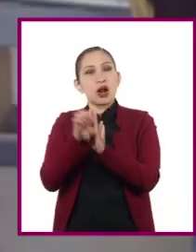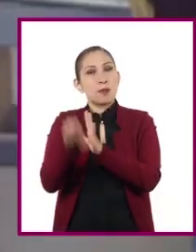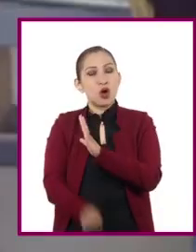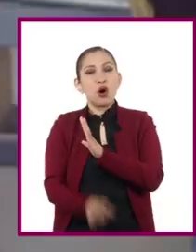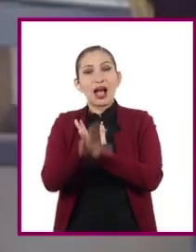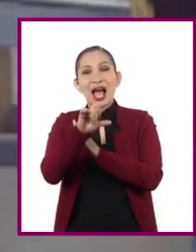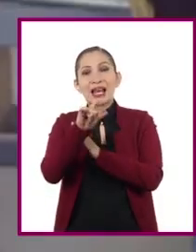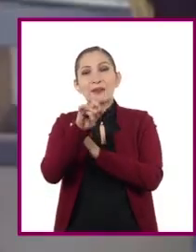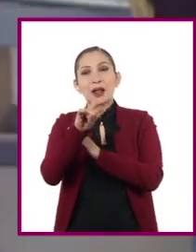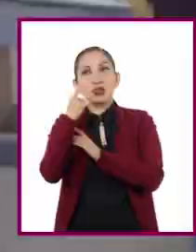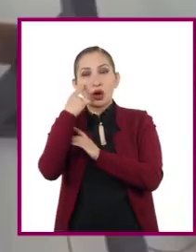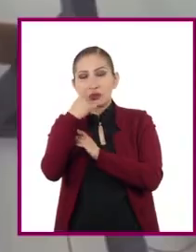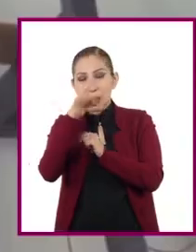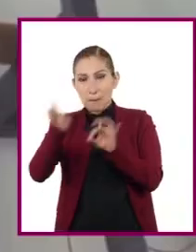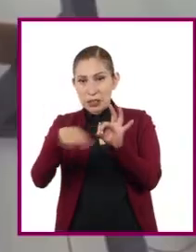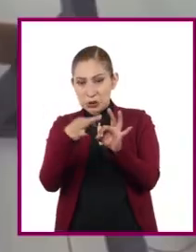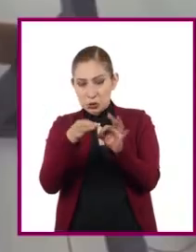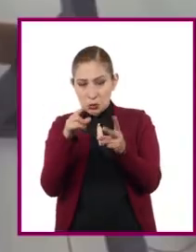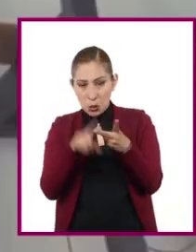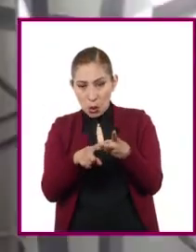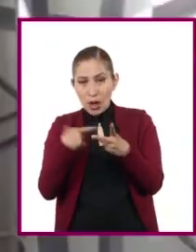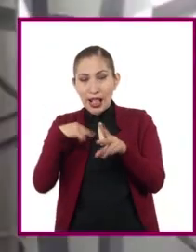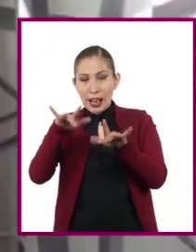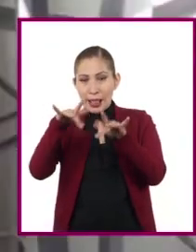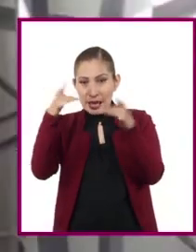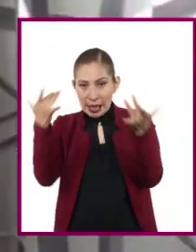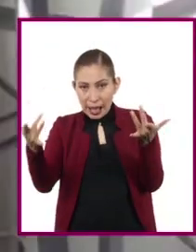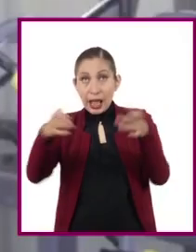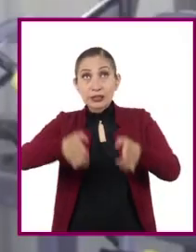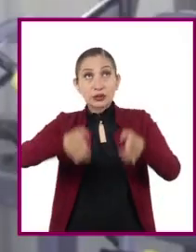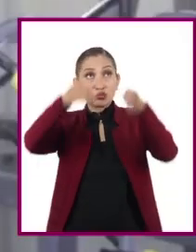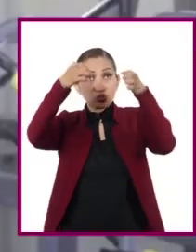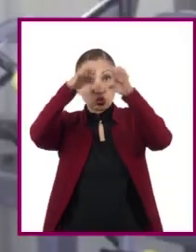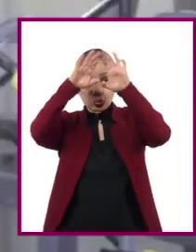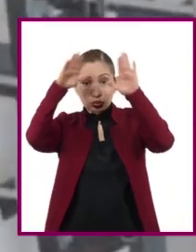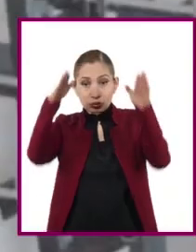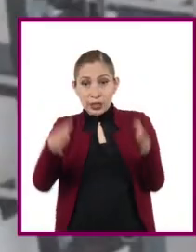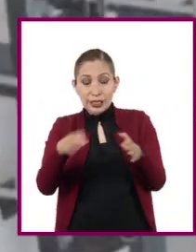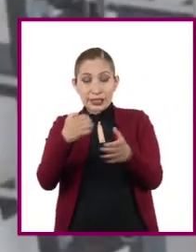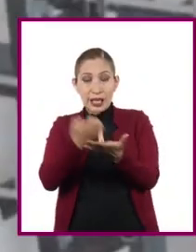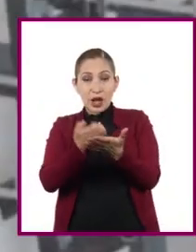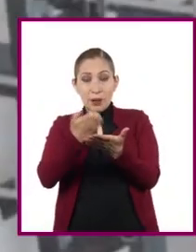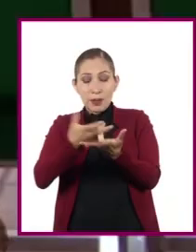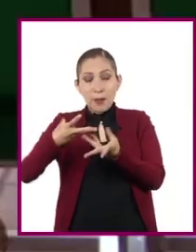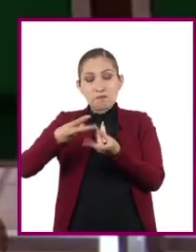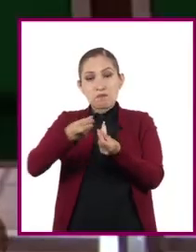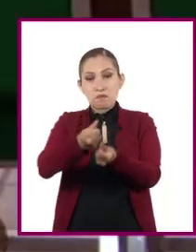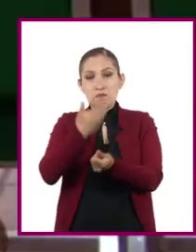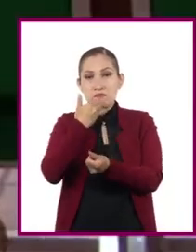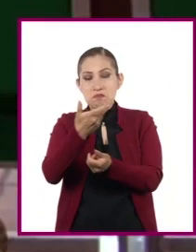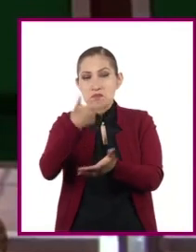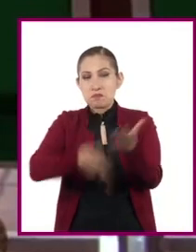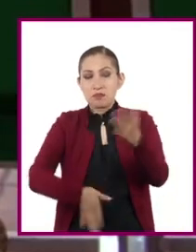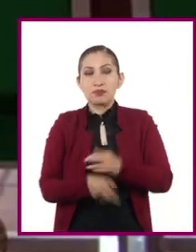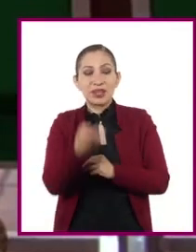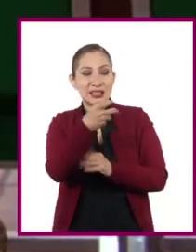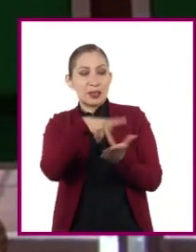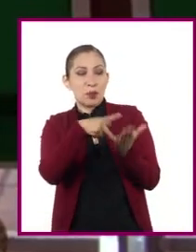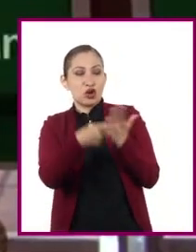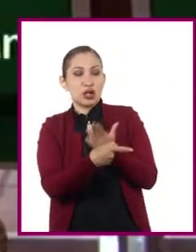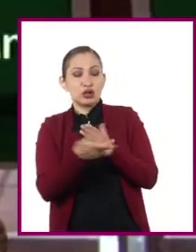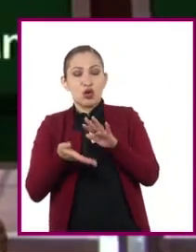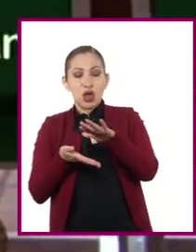como calidad óptica, precisión, ligereza de estructuras y economía de recursos. Este proyecto del